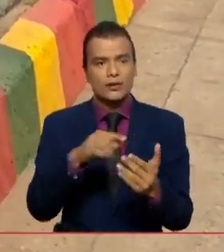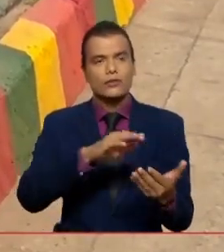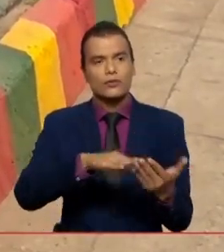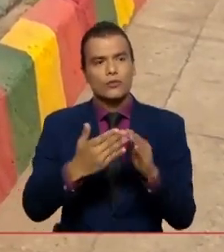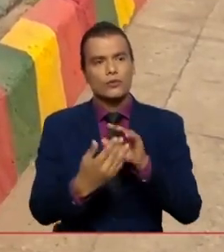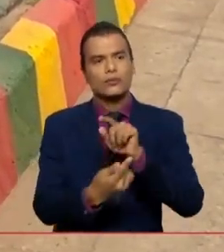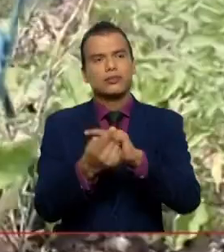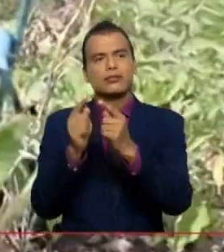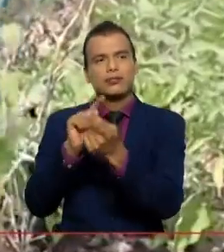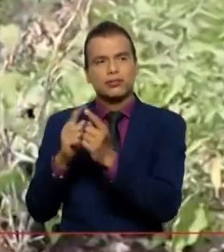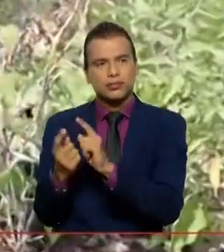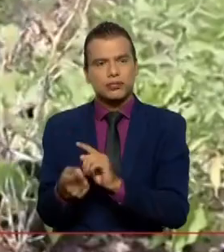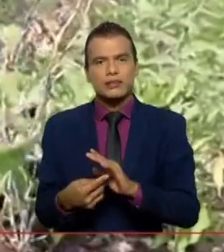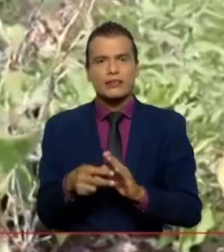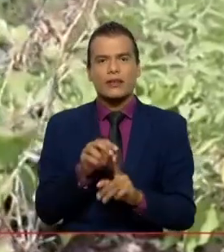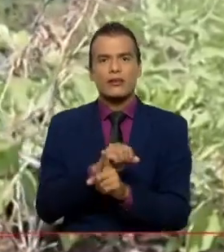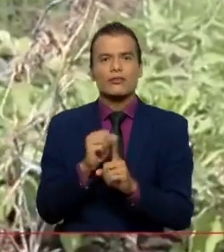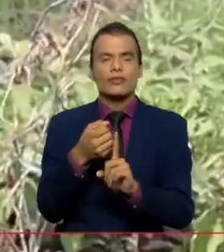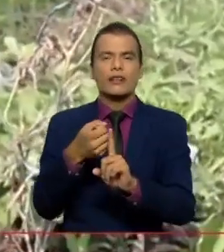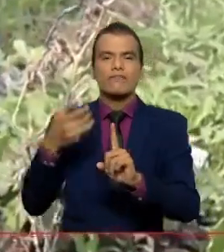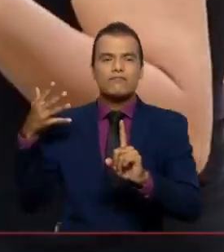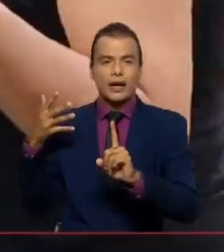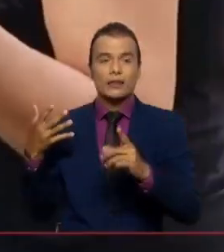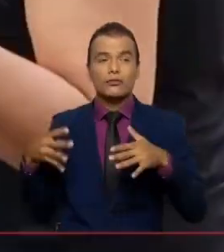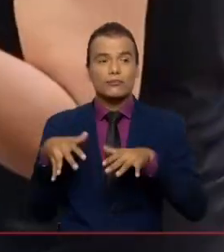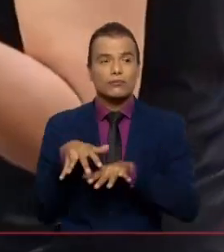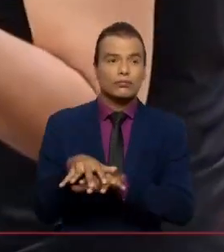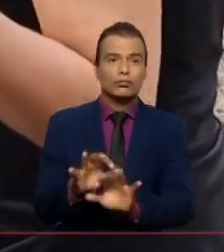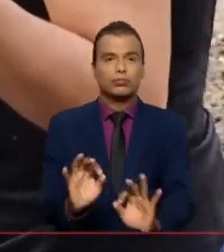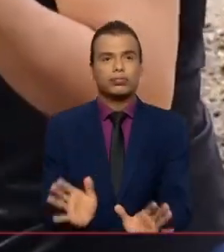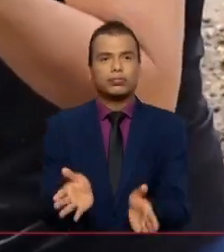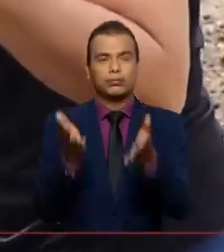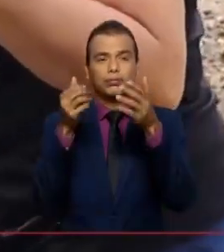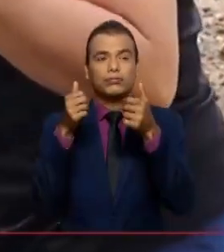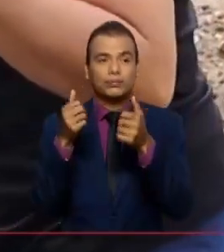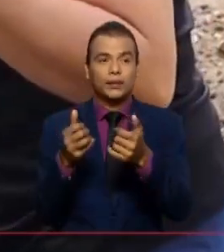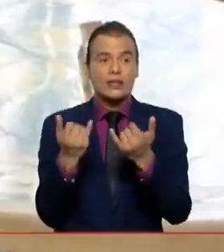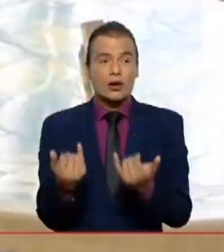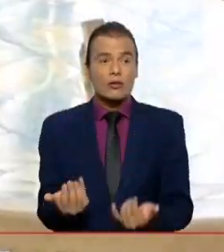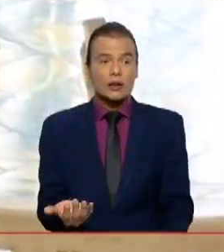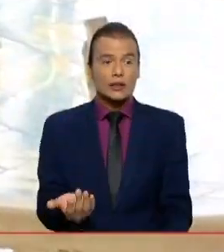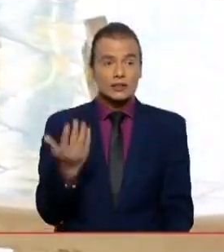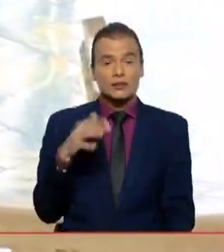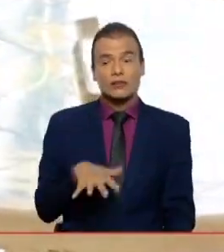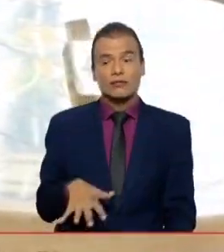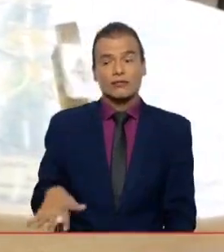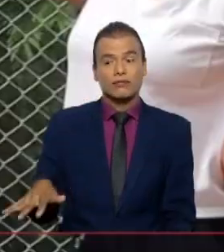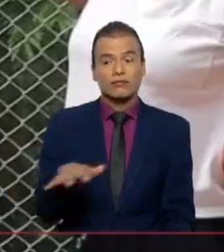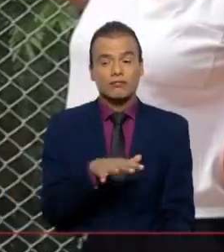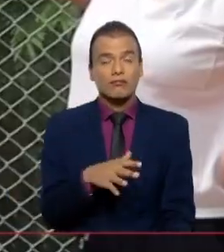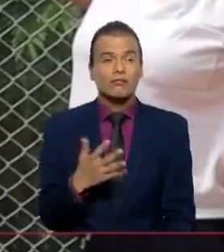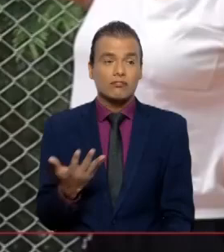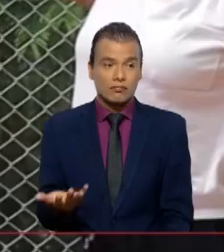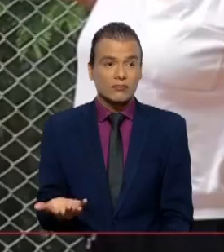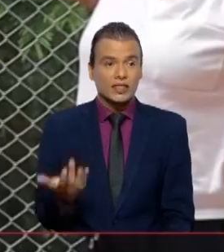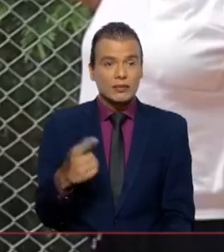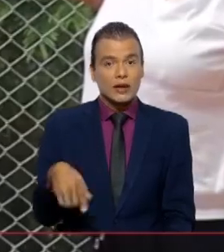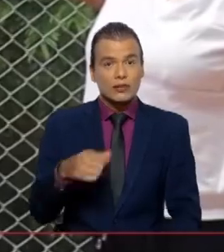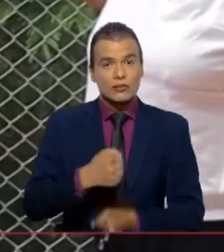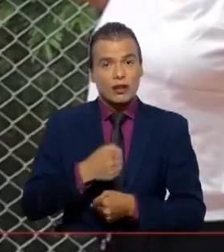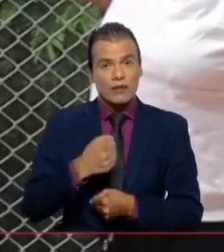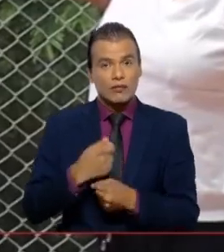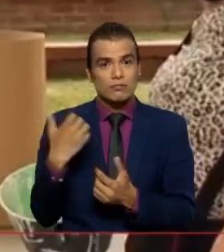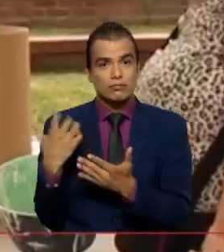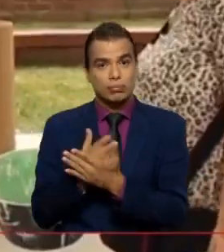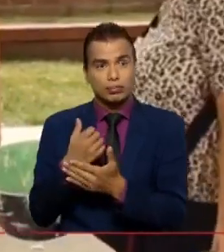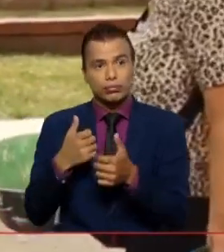la reconstrucción del tejido social y sobre todo porque esto se está convirtiendo en un espacio donde puede generar ingresos. Es un trabajo que impacta